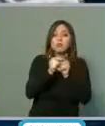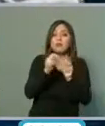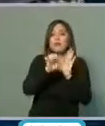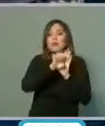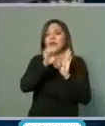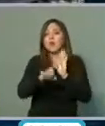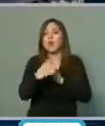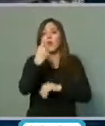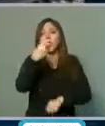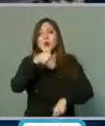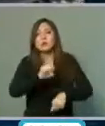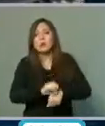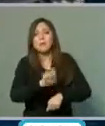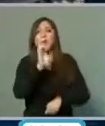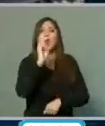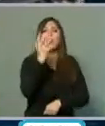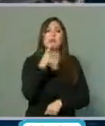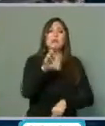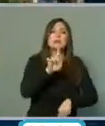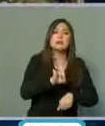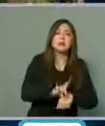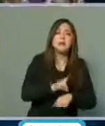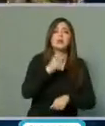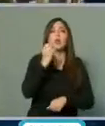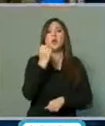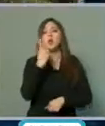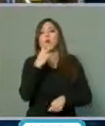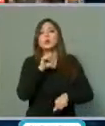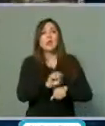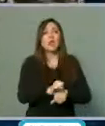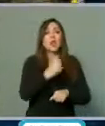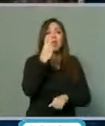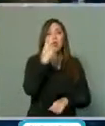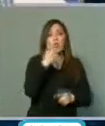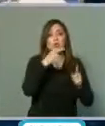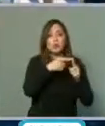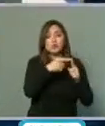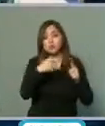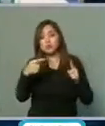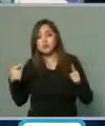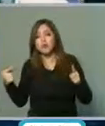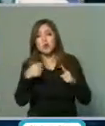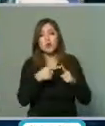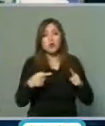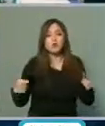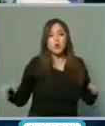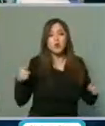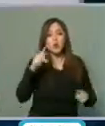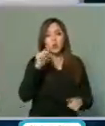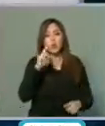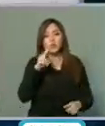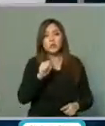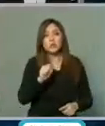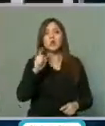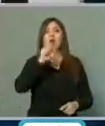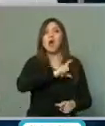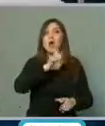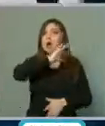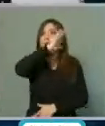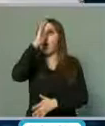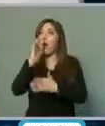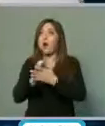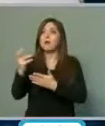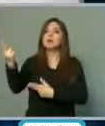una semana, de 10 días, de 2 semanas, lo más largo que nosotros tenemos los tours. Por eso ellos regresan, porque no se